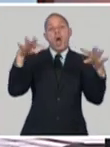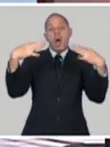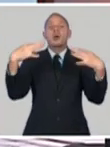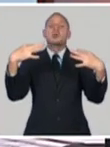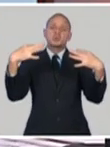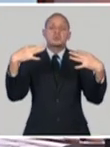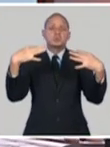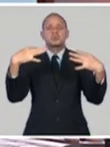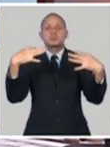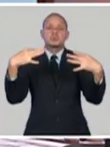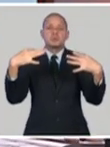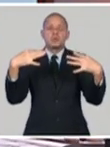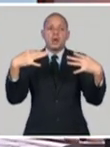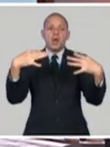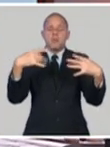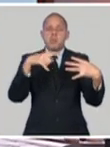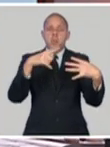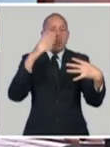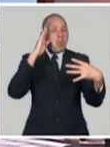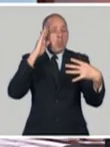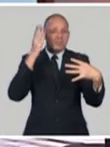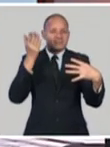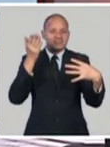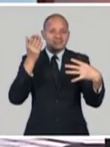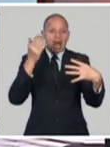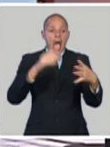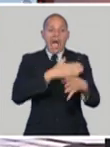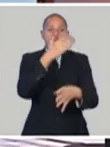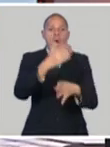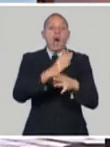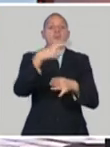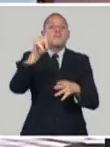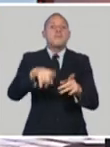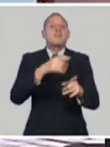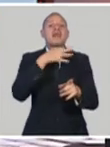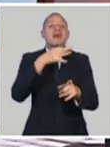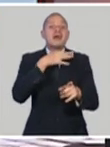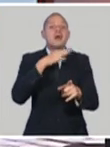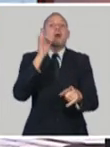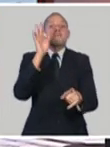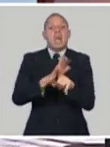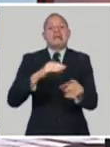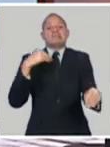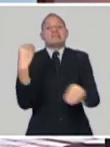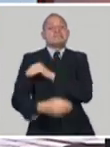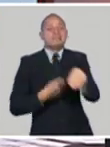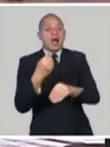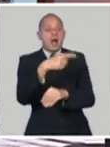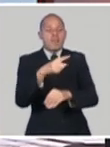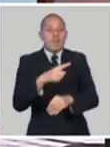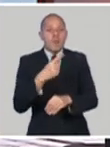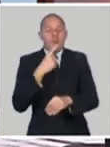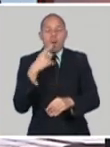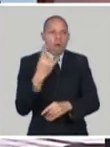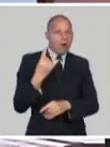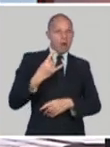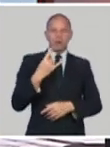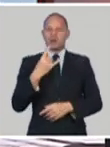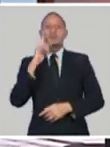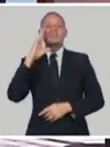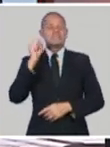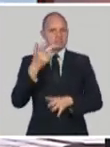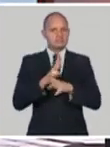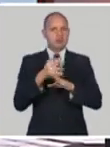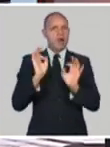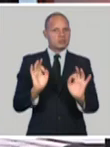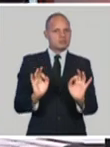mí me parece, Randy, que hay un momento muy importante para nosotros, que es el 10 de diciembre,